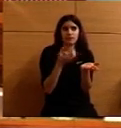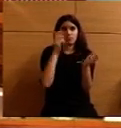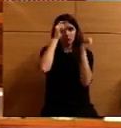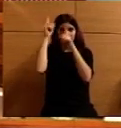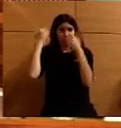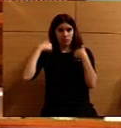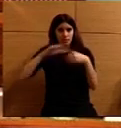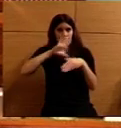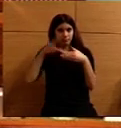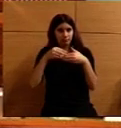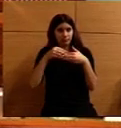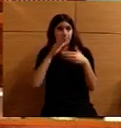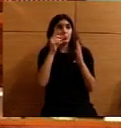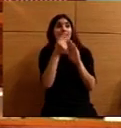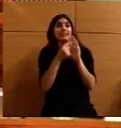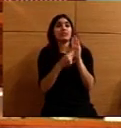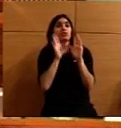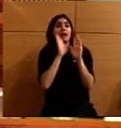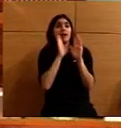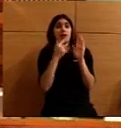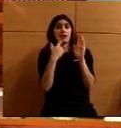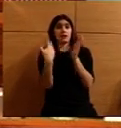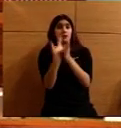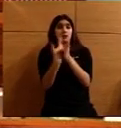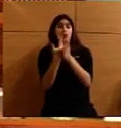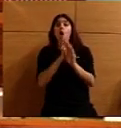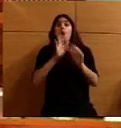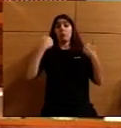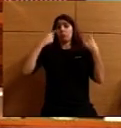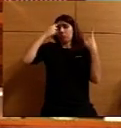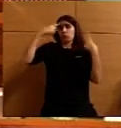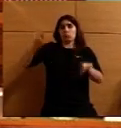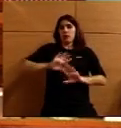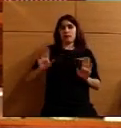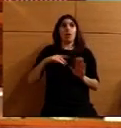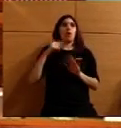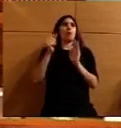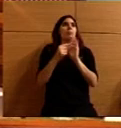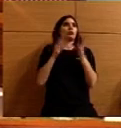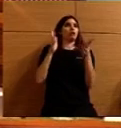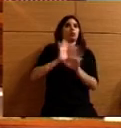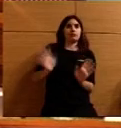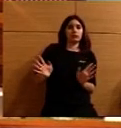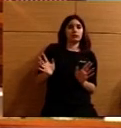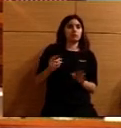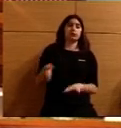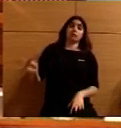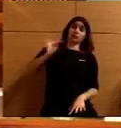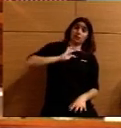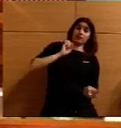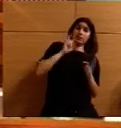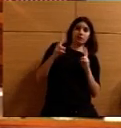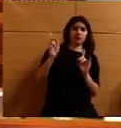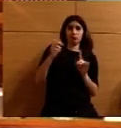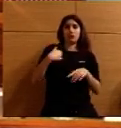Supongo que lo tendrá en base a los criterios que usted me ha comentado, no, pero es solamente una pauta o un consejo que se les da. No, a ver, le vuelvo